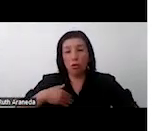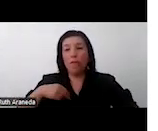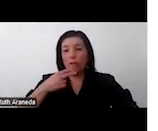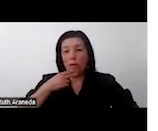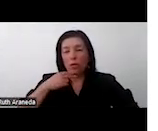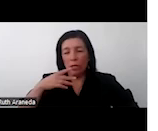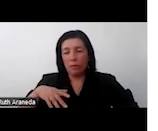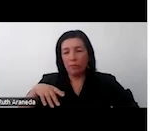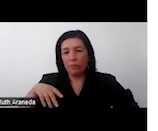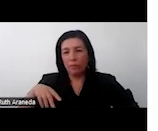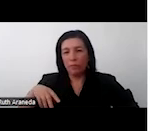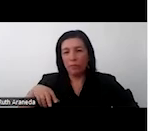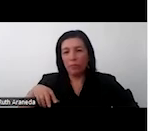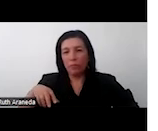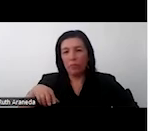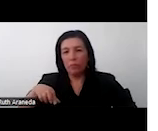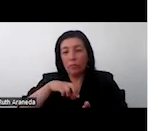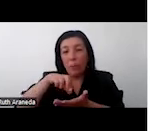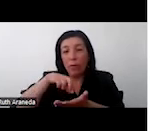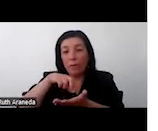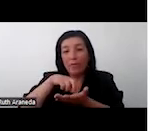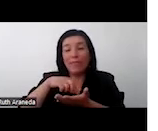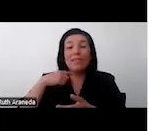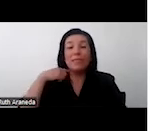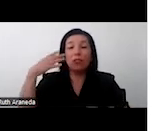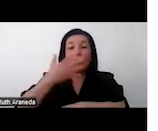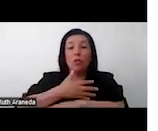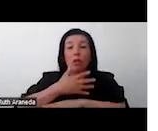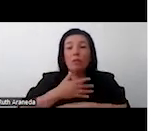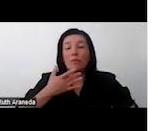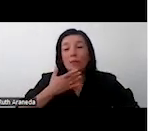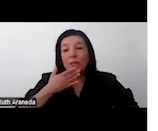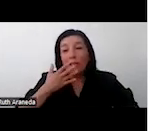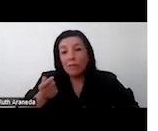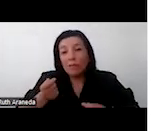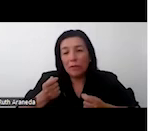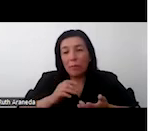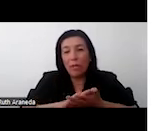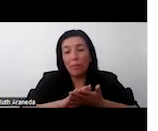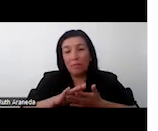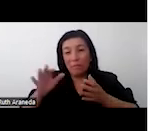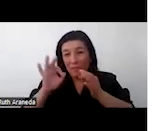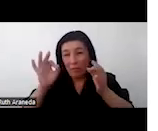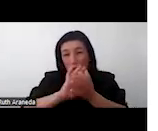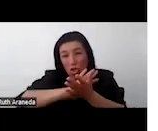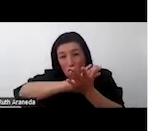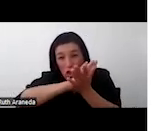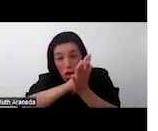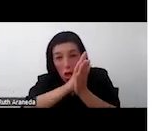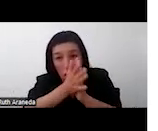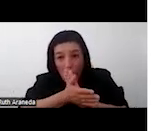viviendo. Lo hice así, bueno, por una cosa también de recursos, porque llegar a abarcar lo que es el Aconcagua como